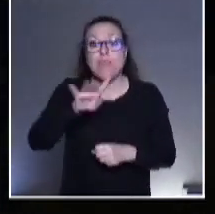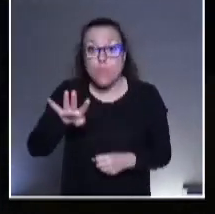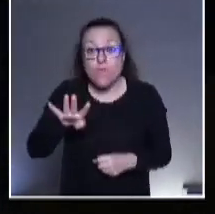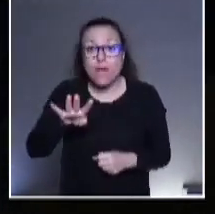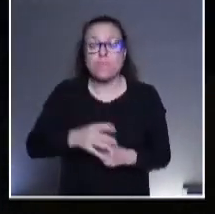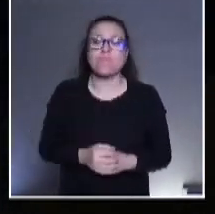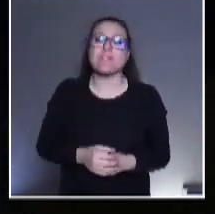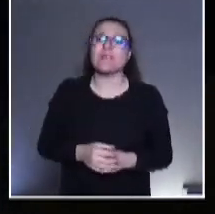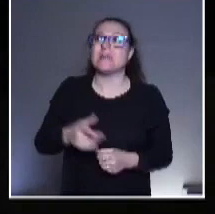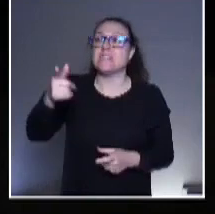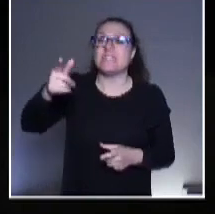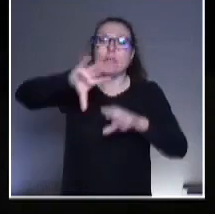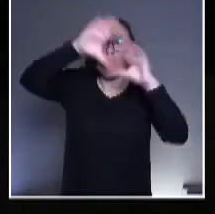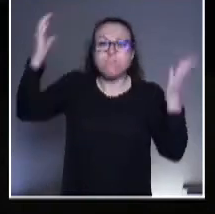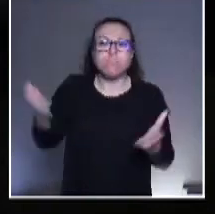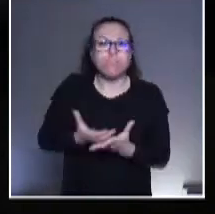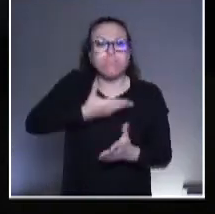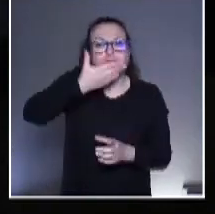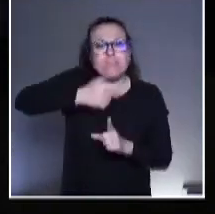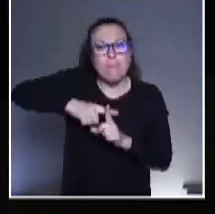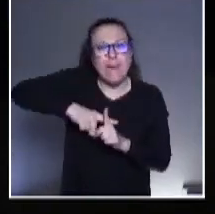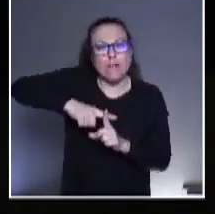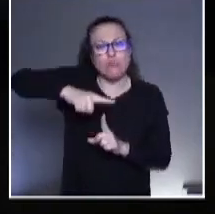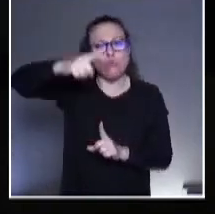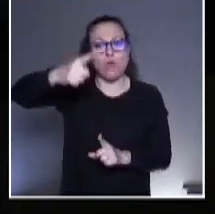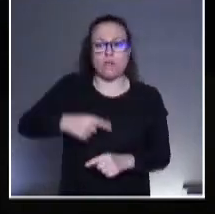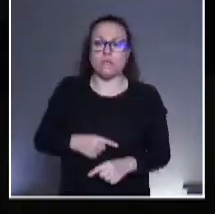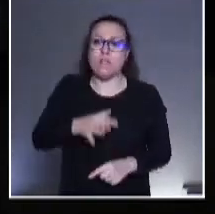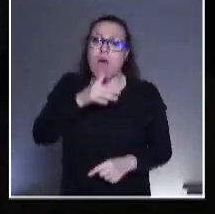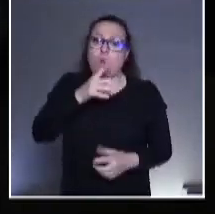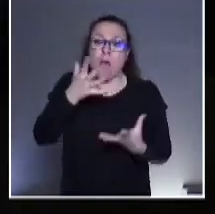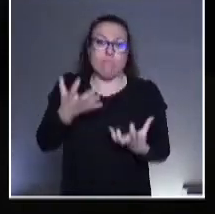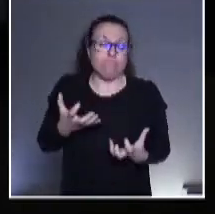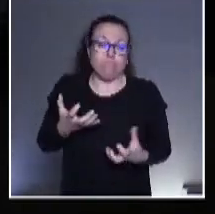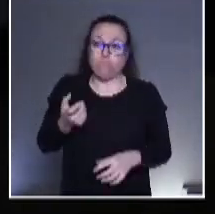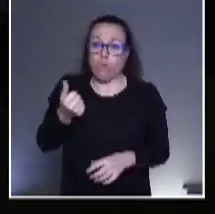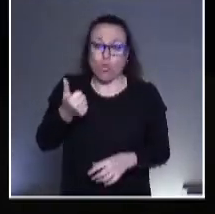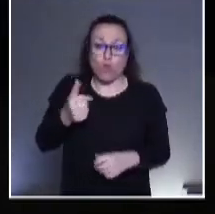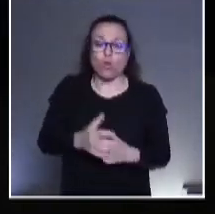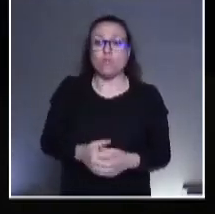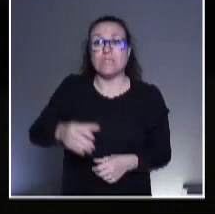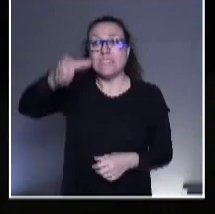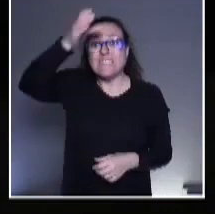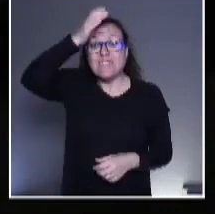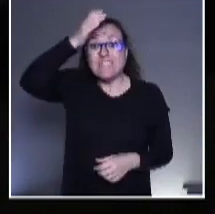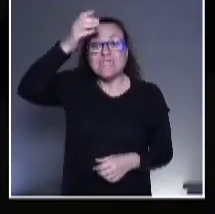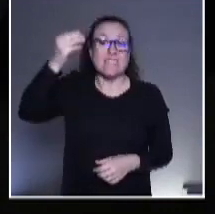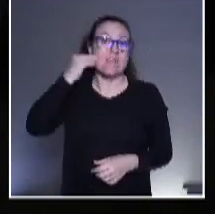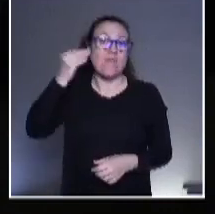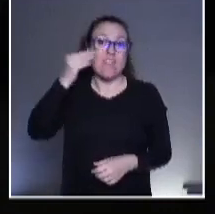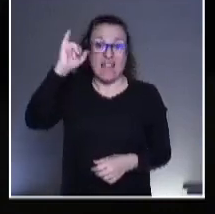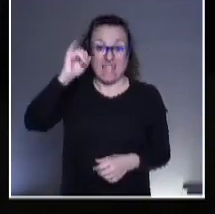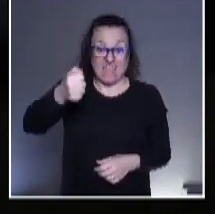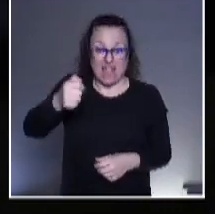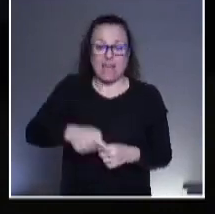el calentamiento global, como la escasez de agua, como el desarrollo de la inteligencia artificial y la circulación de